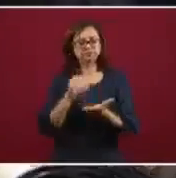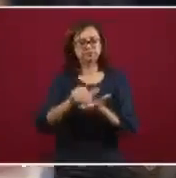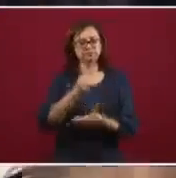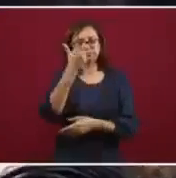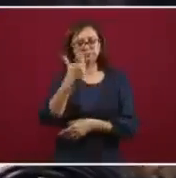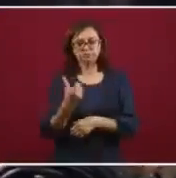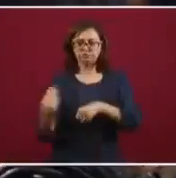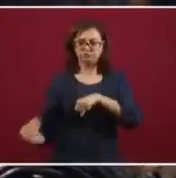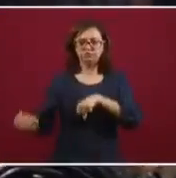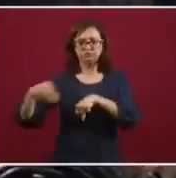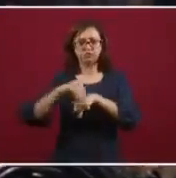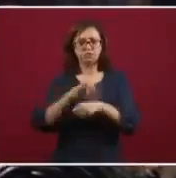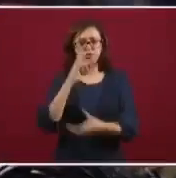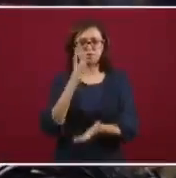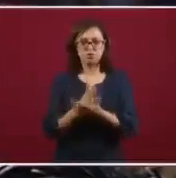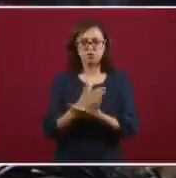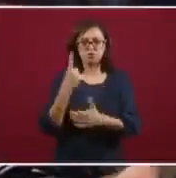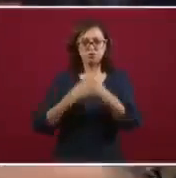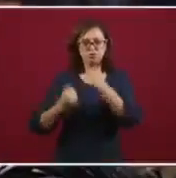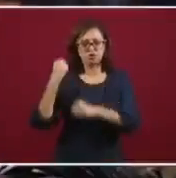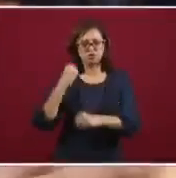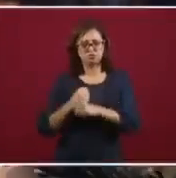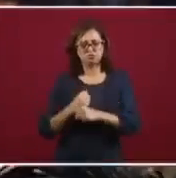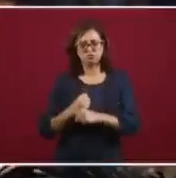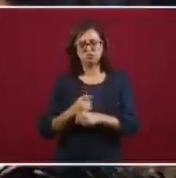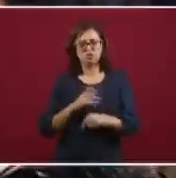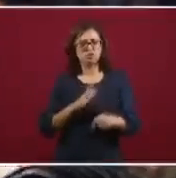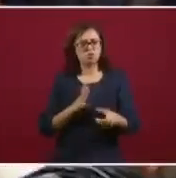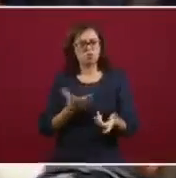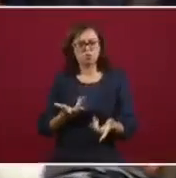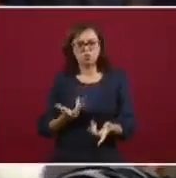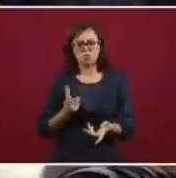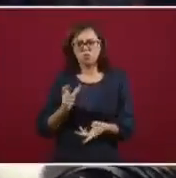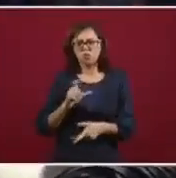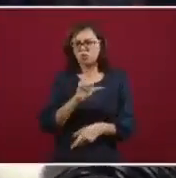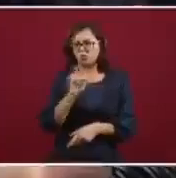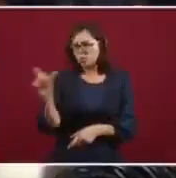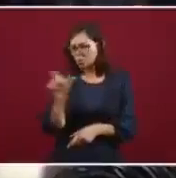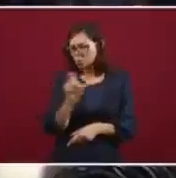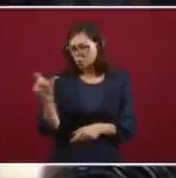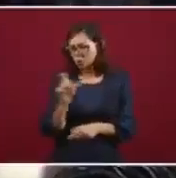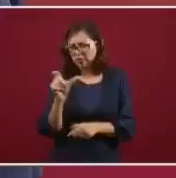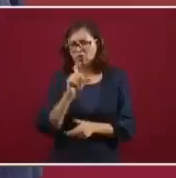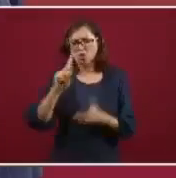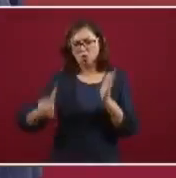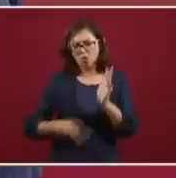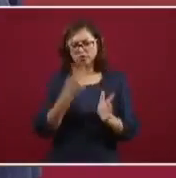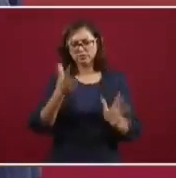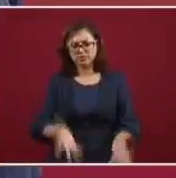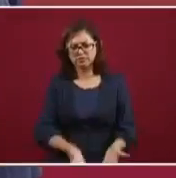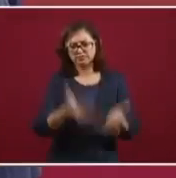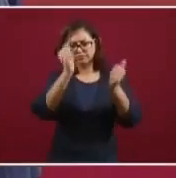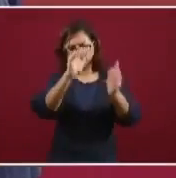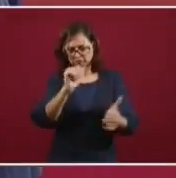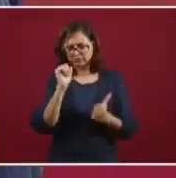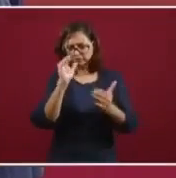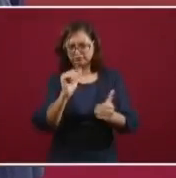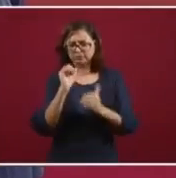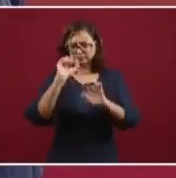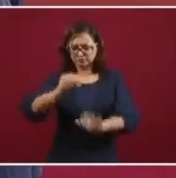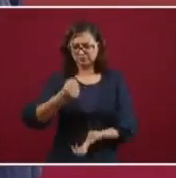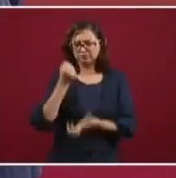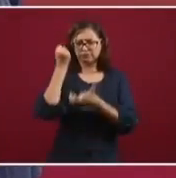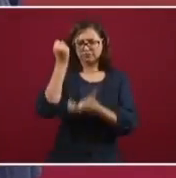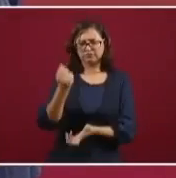de pesos adicionales a los del año pasado. ¿Cuánto pretendería entonces recuperar o recaudar al